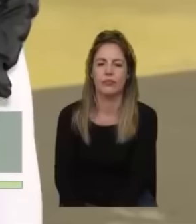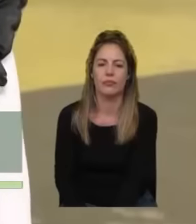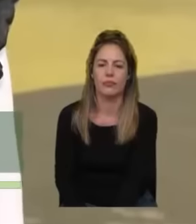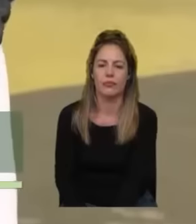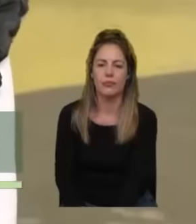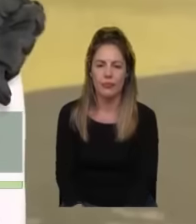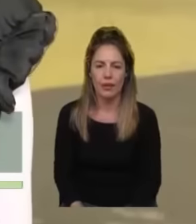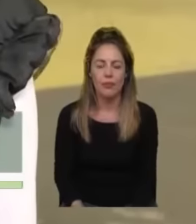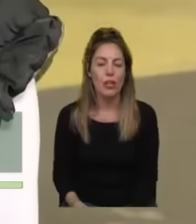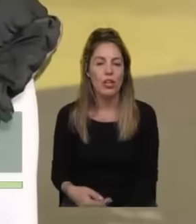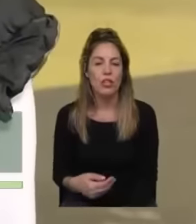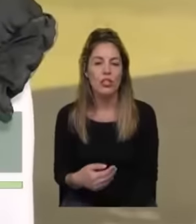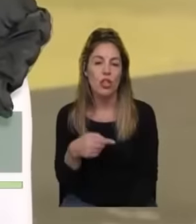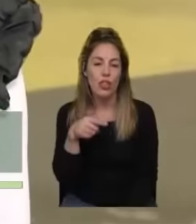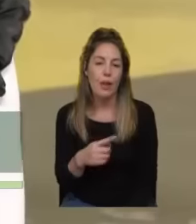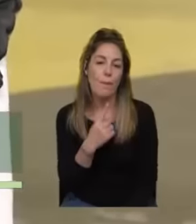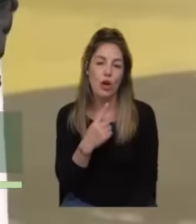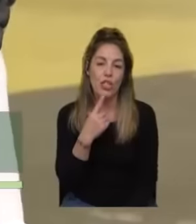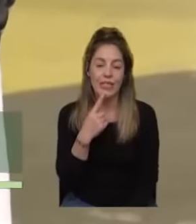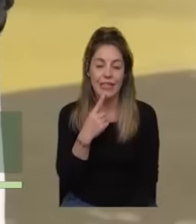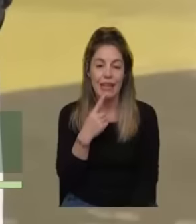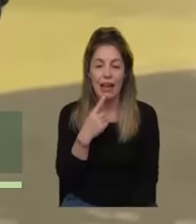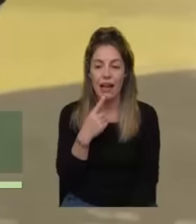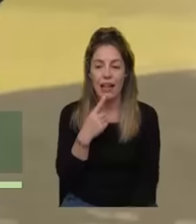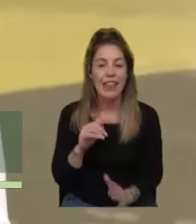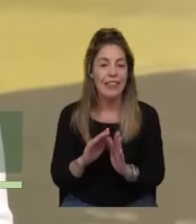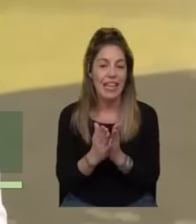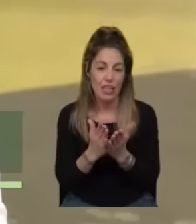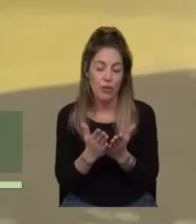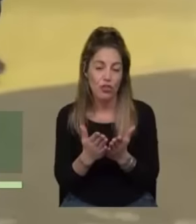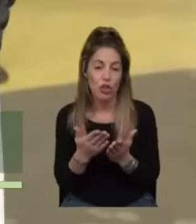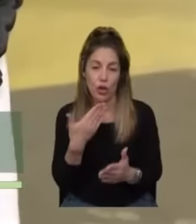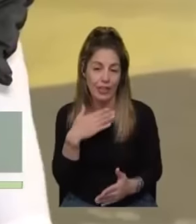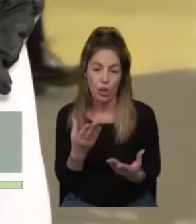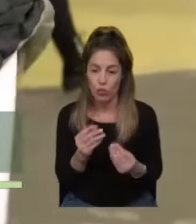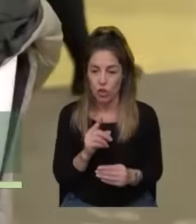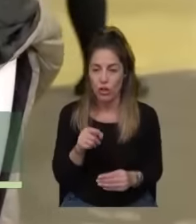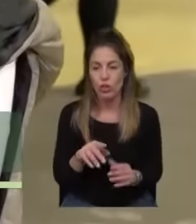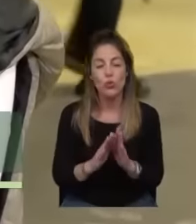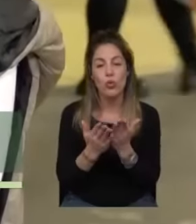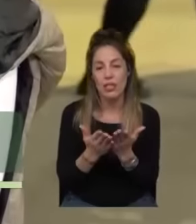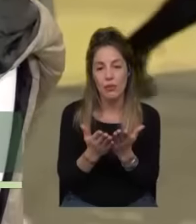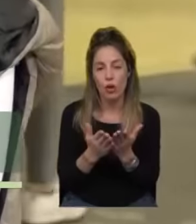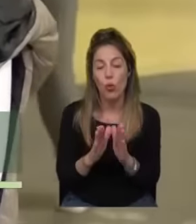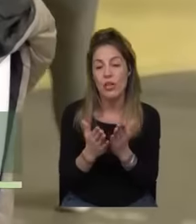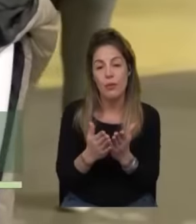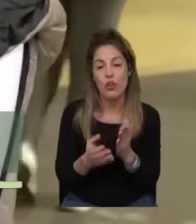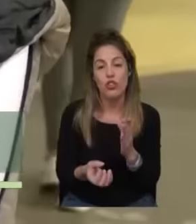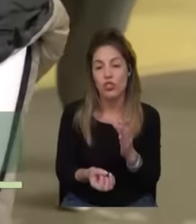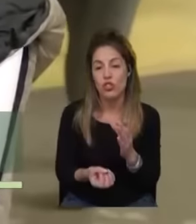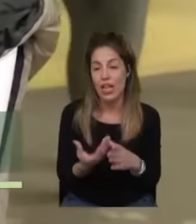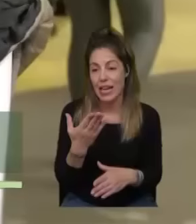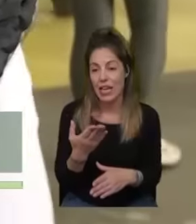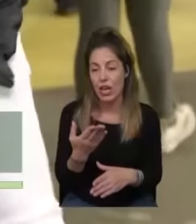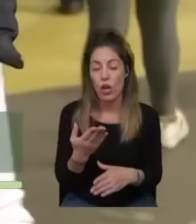honestamente, pero esto es un libro. Y un libro, entendidamente, sale cuando la editorial dice que tiene que salir, no